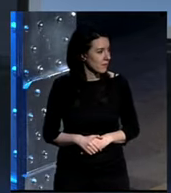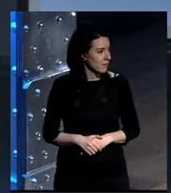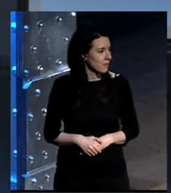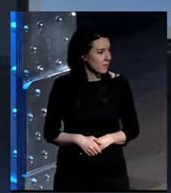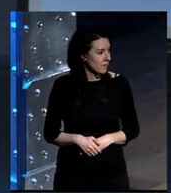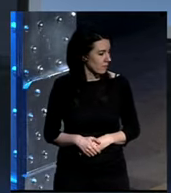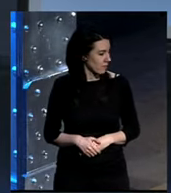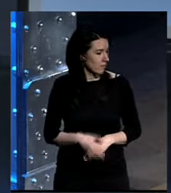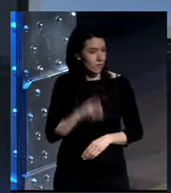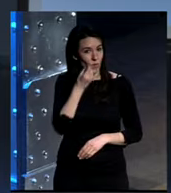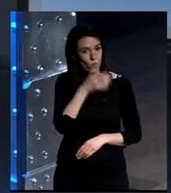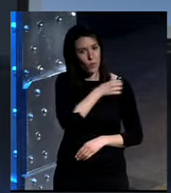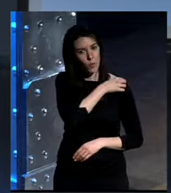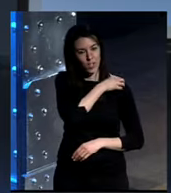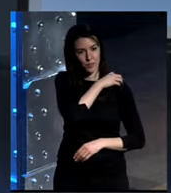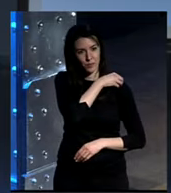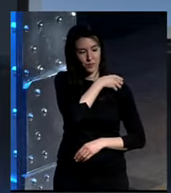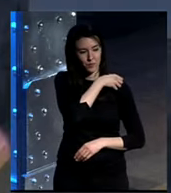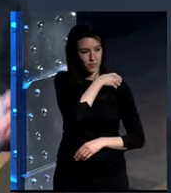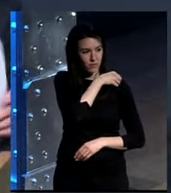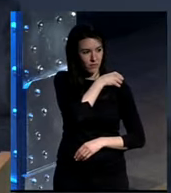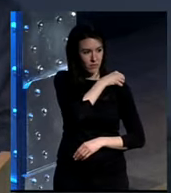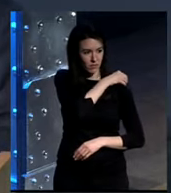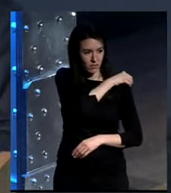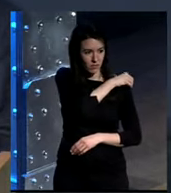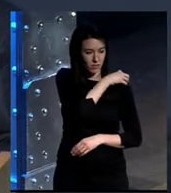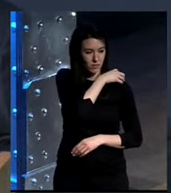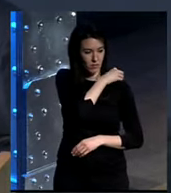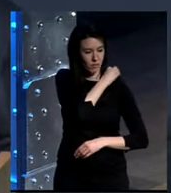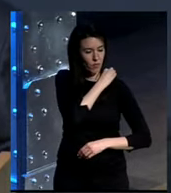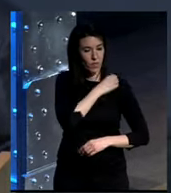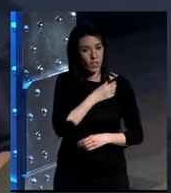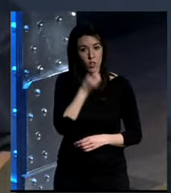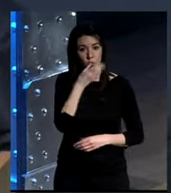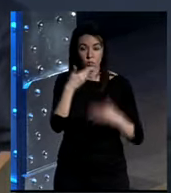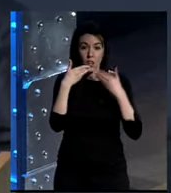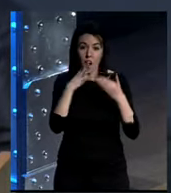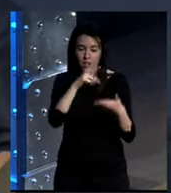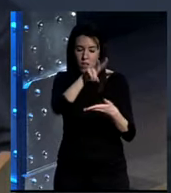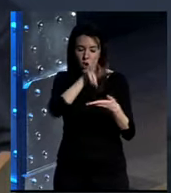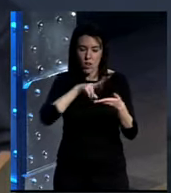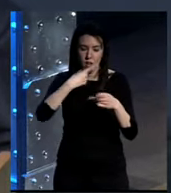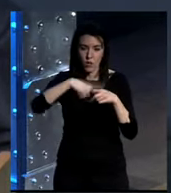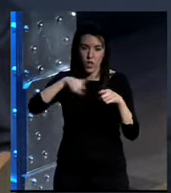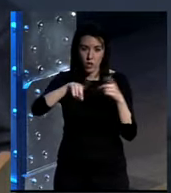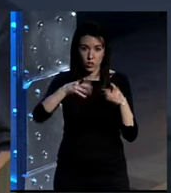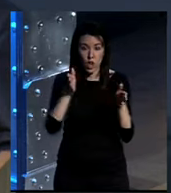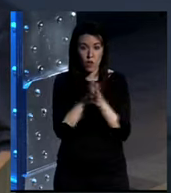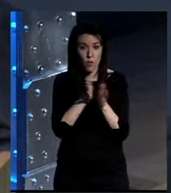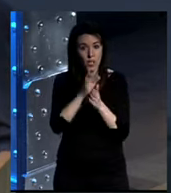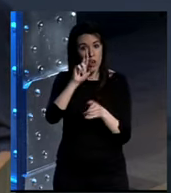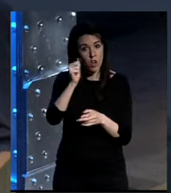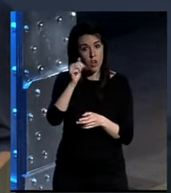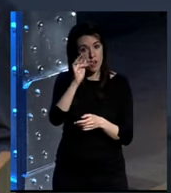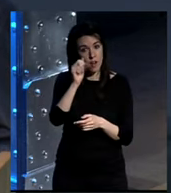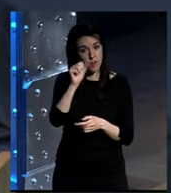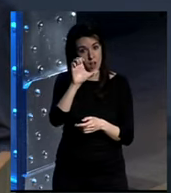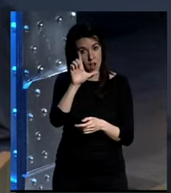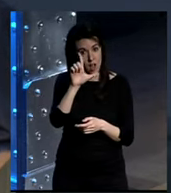Bueno, muchas gracias. Ahora quiero leeros una cosita que tengo aquí de un compañero, Rafael Gómez Nieto,